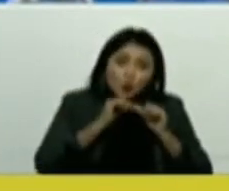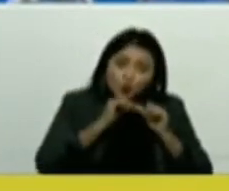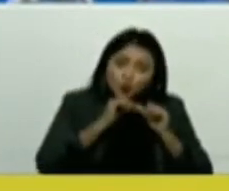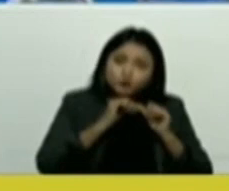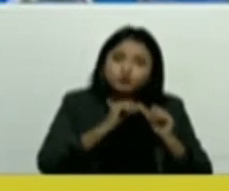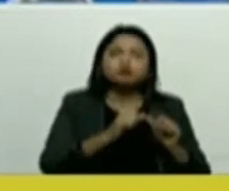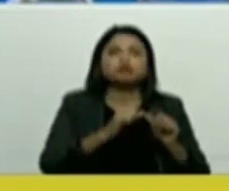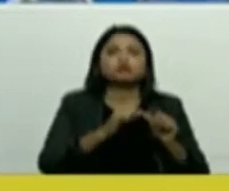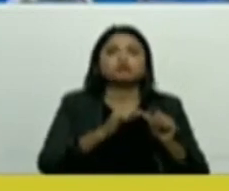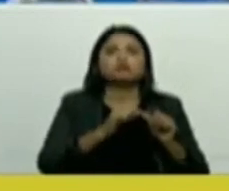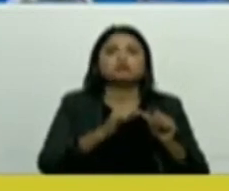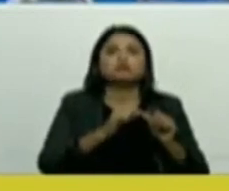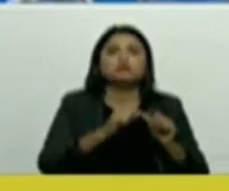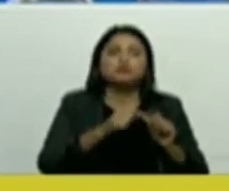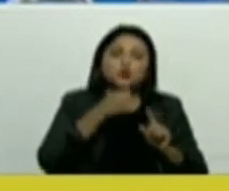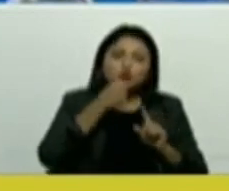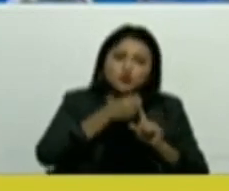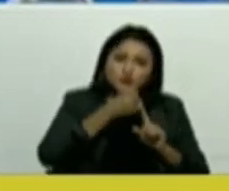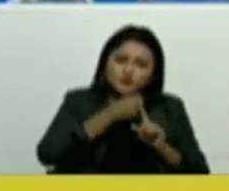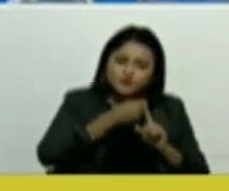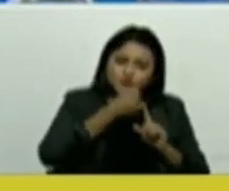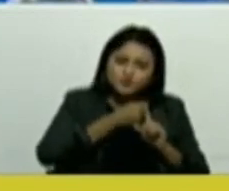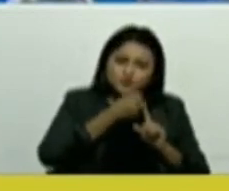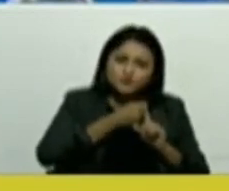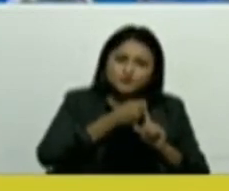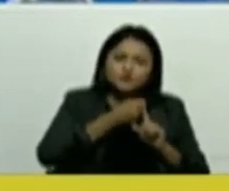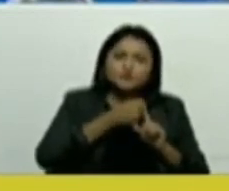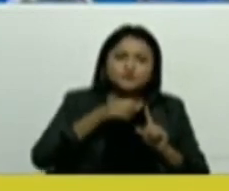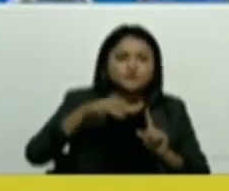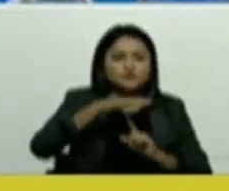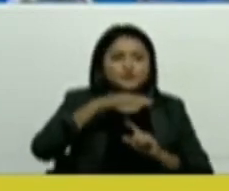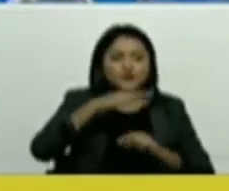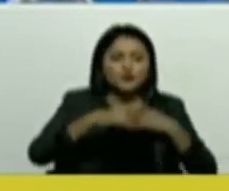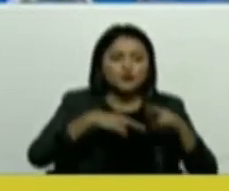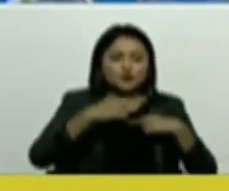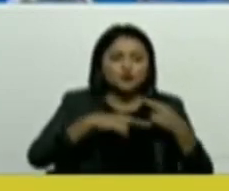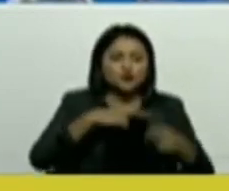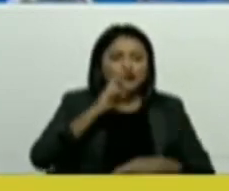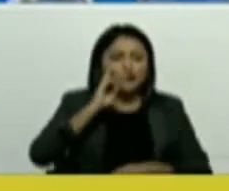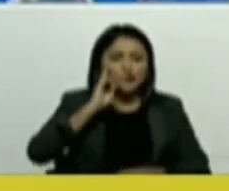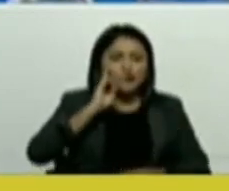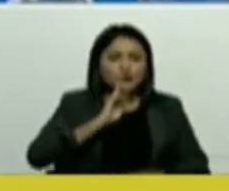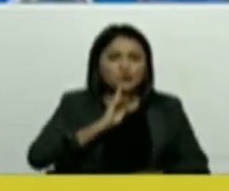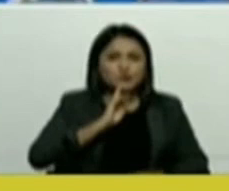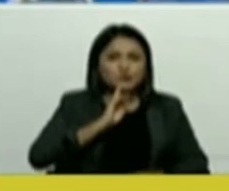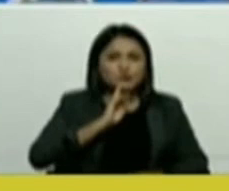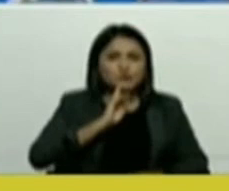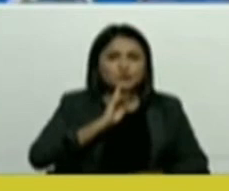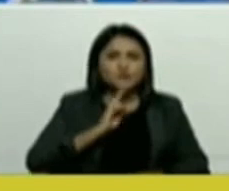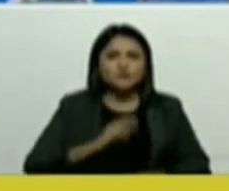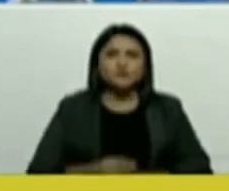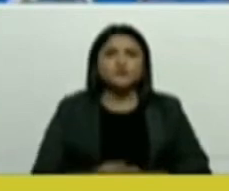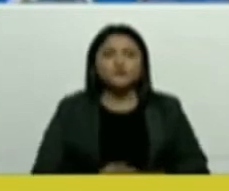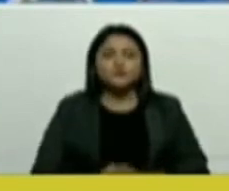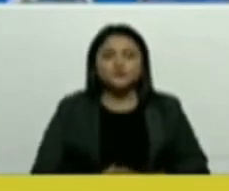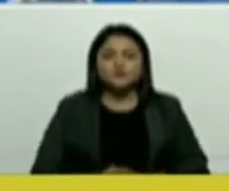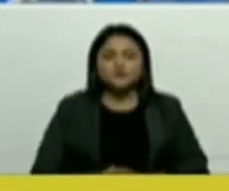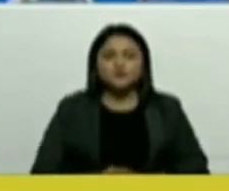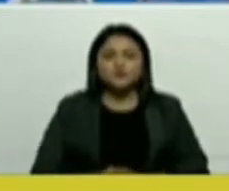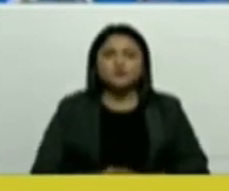que ha continuado en este combate en el seno de la Revolución Bolivariana.